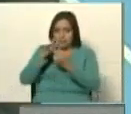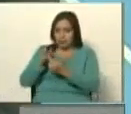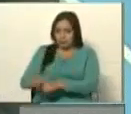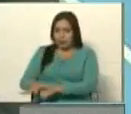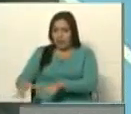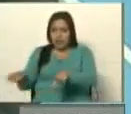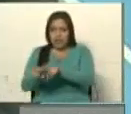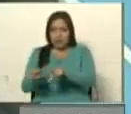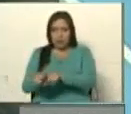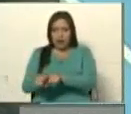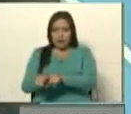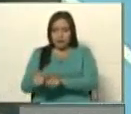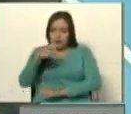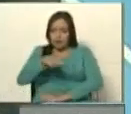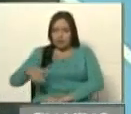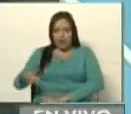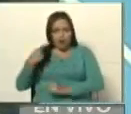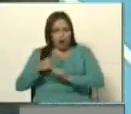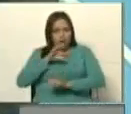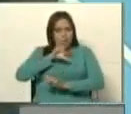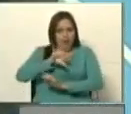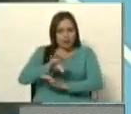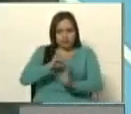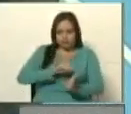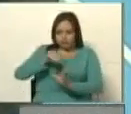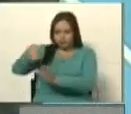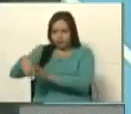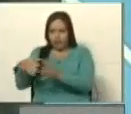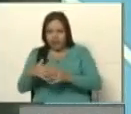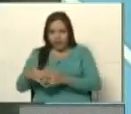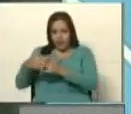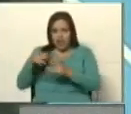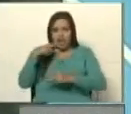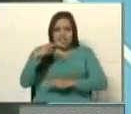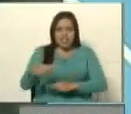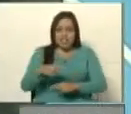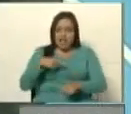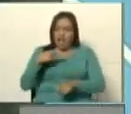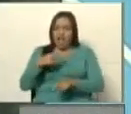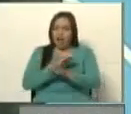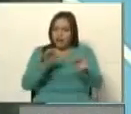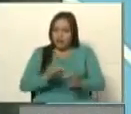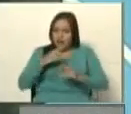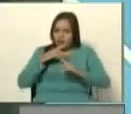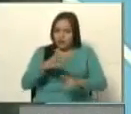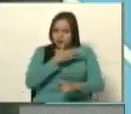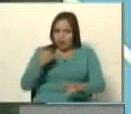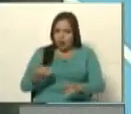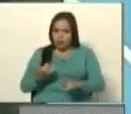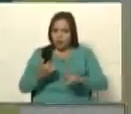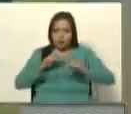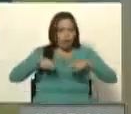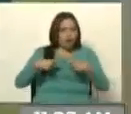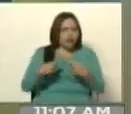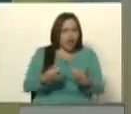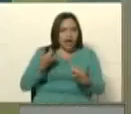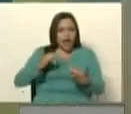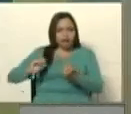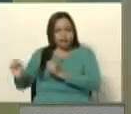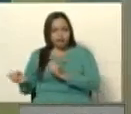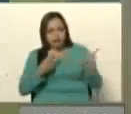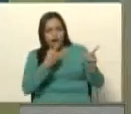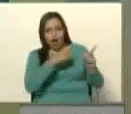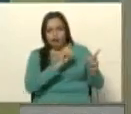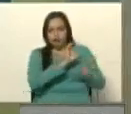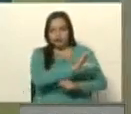Una política que inclusive asume que la deportación es la mejor respuesta para regular los problemas migratorios.